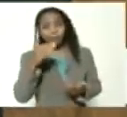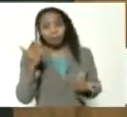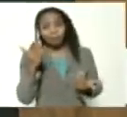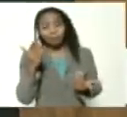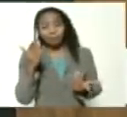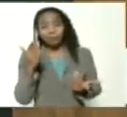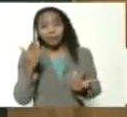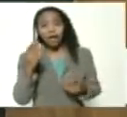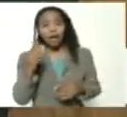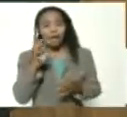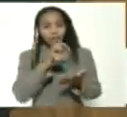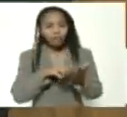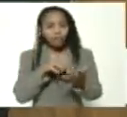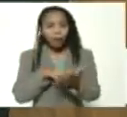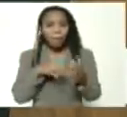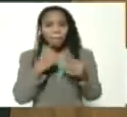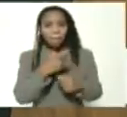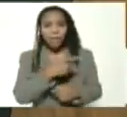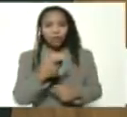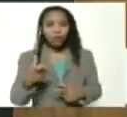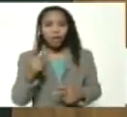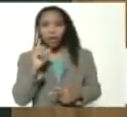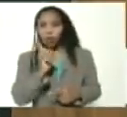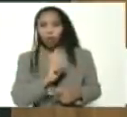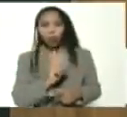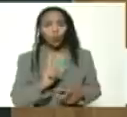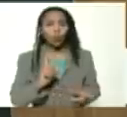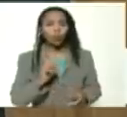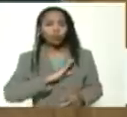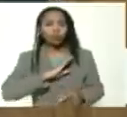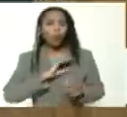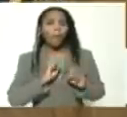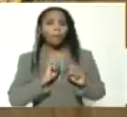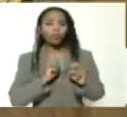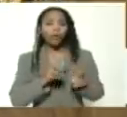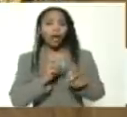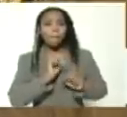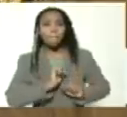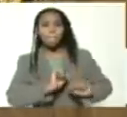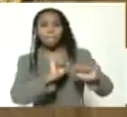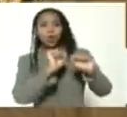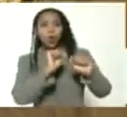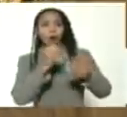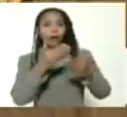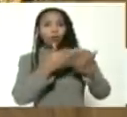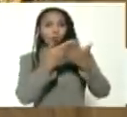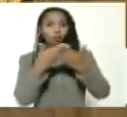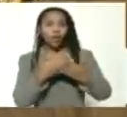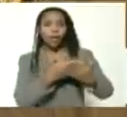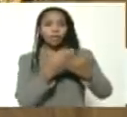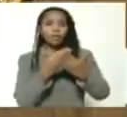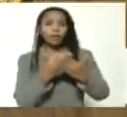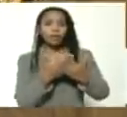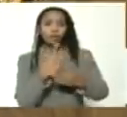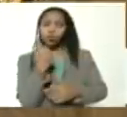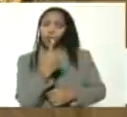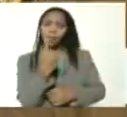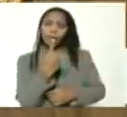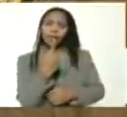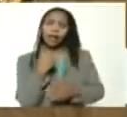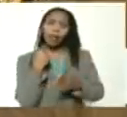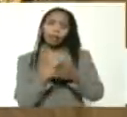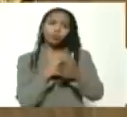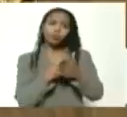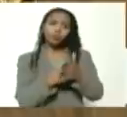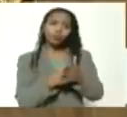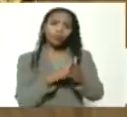eran campesinos, personas desprotegidas que no tenían la oportunidad de defenderse, estudiantes. No solamente eran combatientes los que